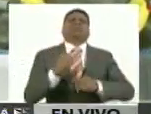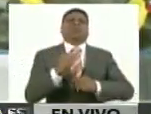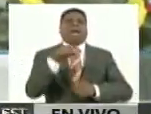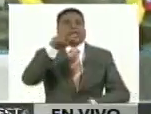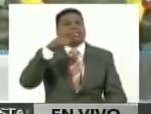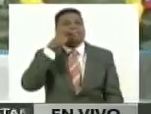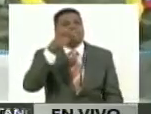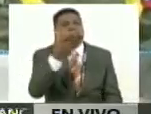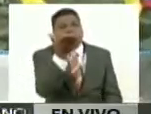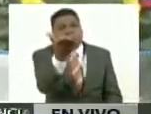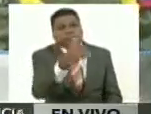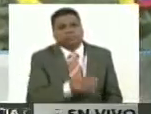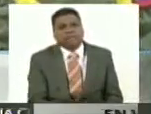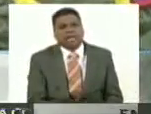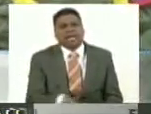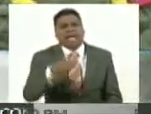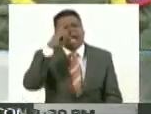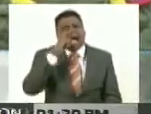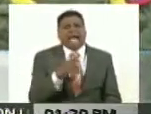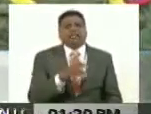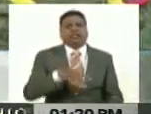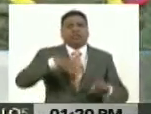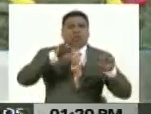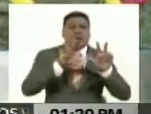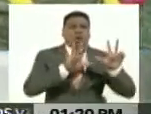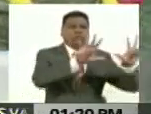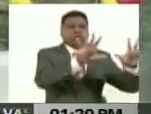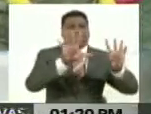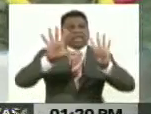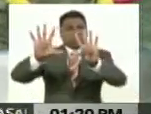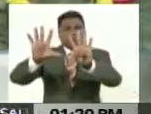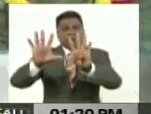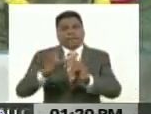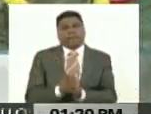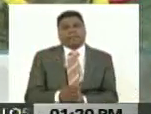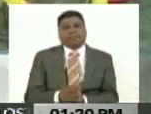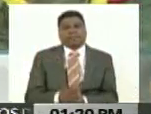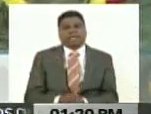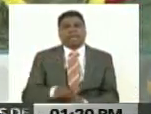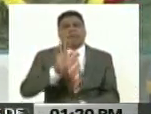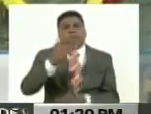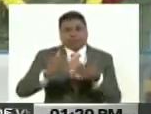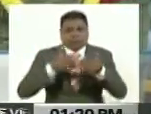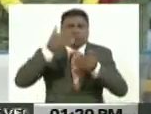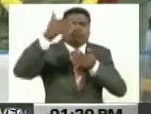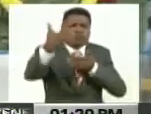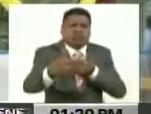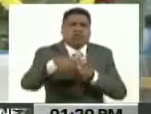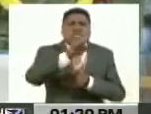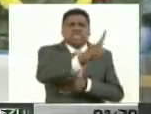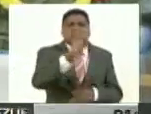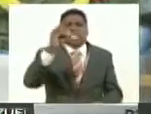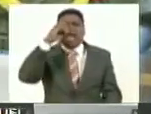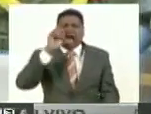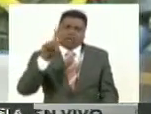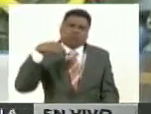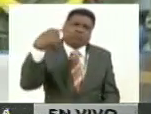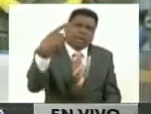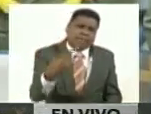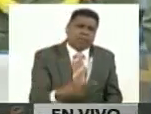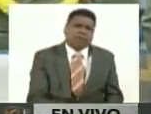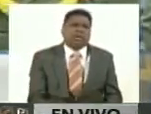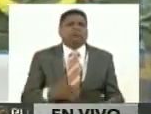fue capaz en el año 89 de adelantarse inclusive 10 años a cualquier otra protesta en el mundo en contra